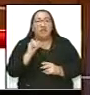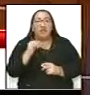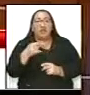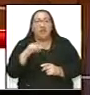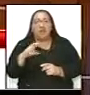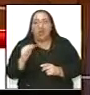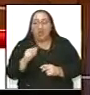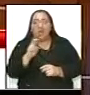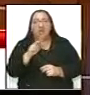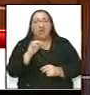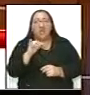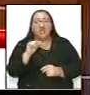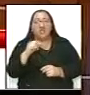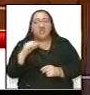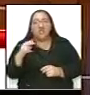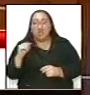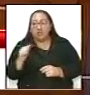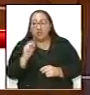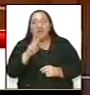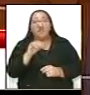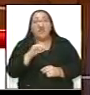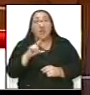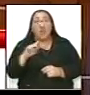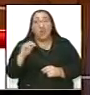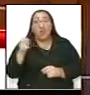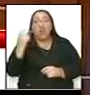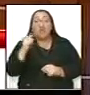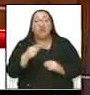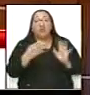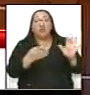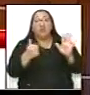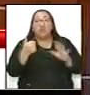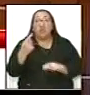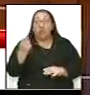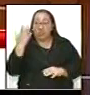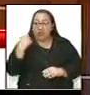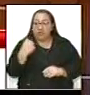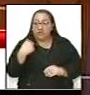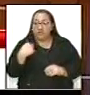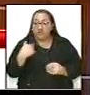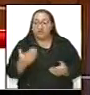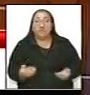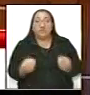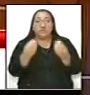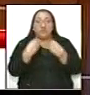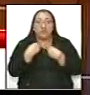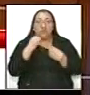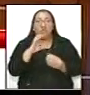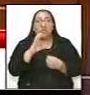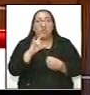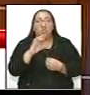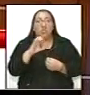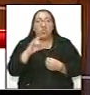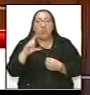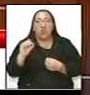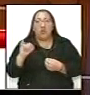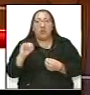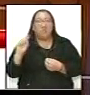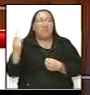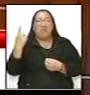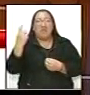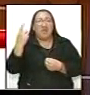señor Nishiyama, del señor Villanueva, quienes en 1961 nos regalaron el Cuculi, la primera